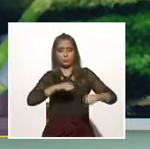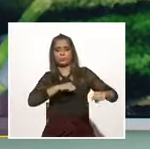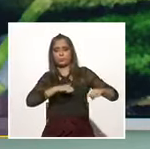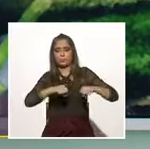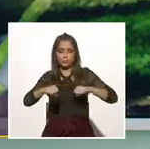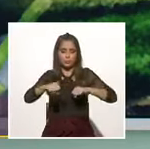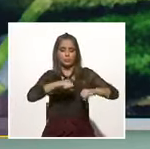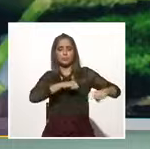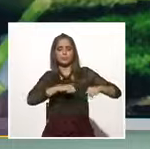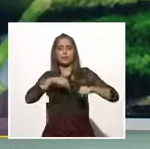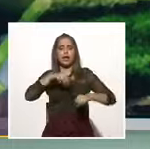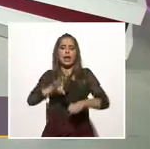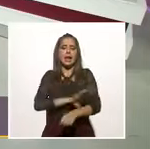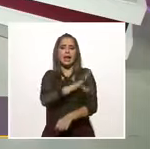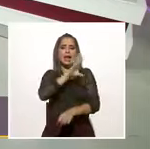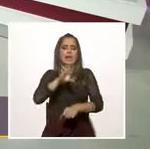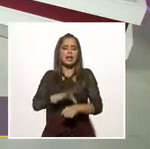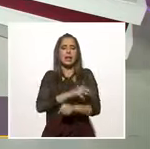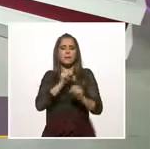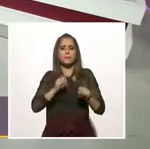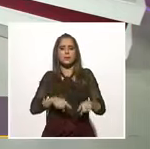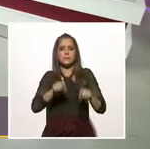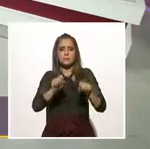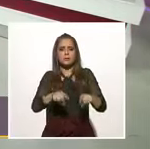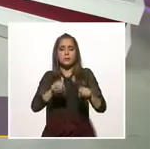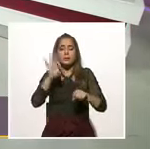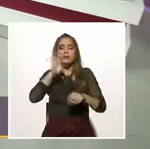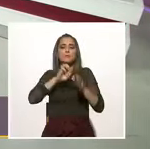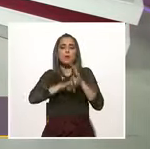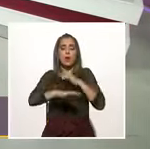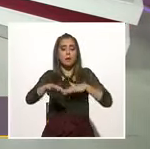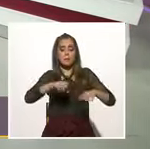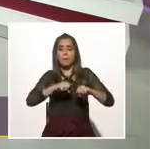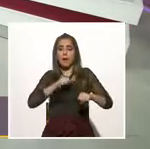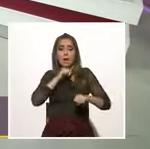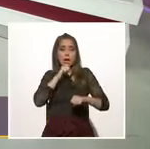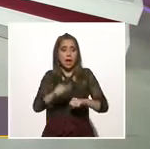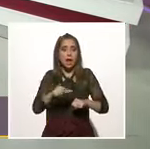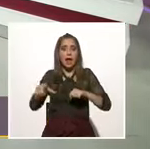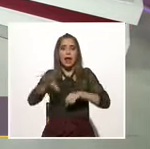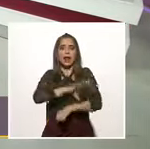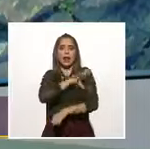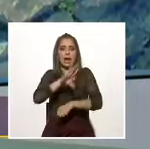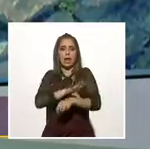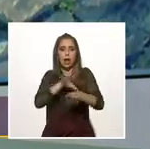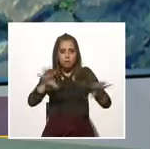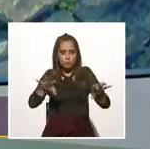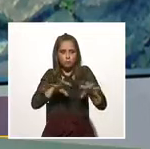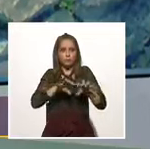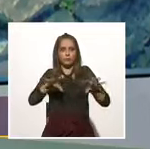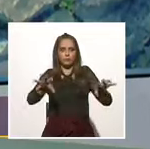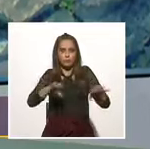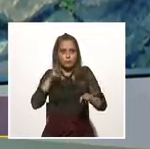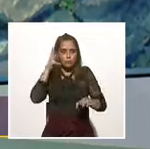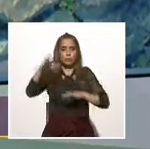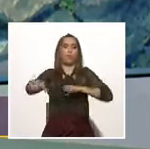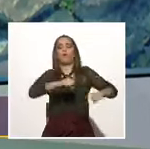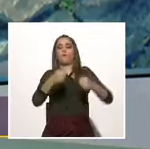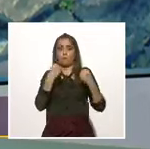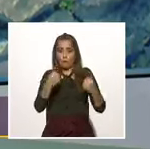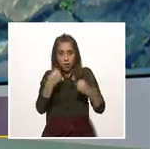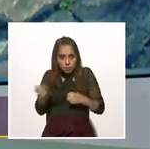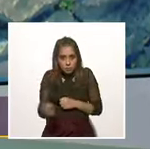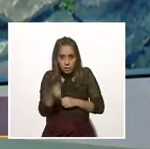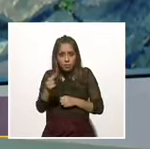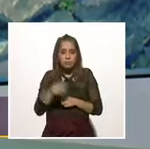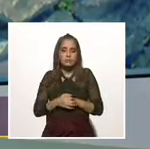quiere contestar eso? Sí. O sea, a ver. Sí, hay... ¿O es mito? No, bueno. Los procesos sísmicos sí se